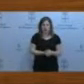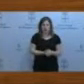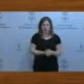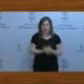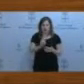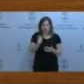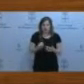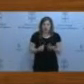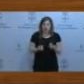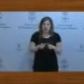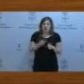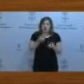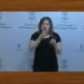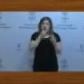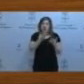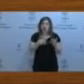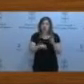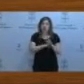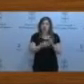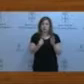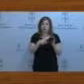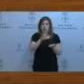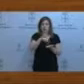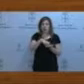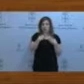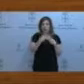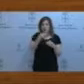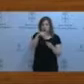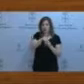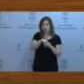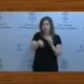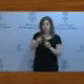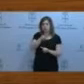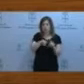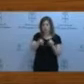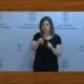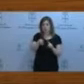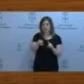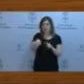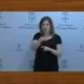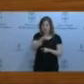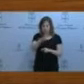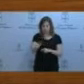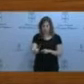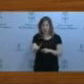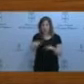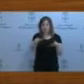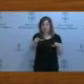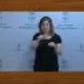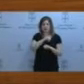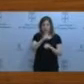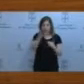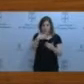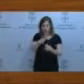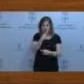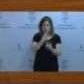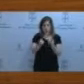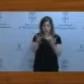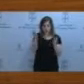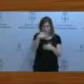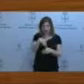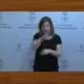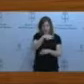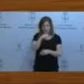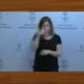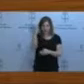contábamos. Existe dentro del propio centro de salud existe un problema serio de espacio, no hay salas de espera, no hay consultas, no hay espacios suficientes, impidiendo